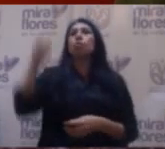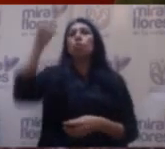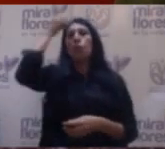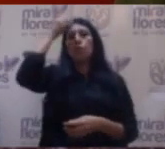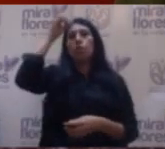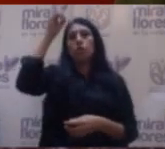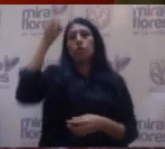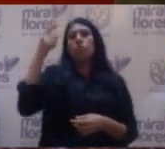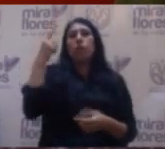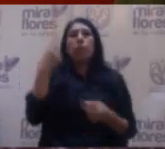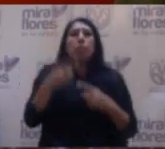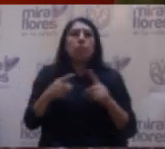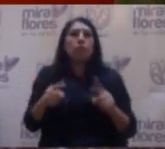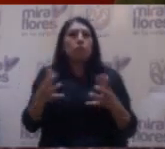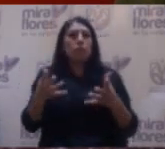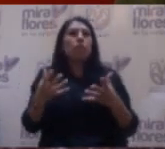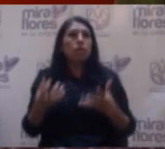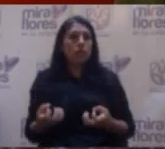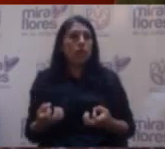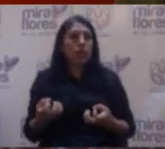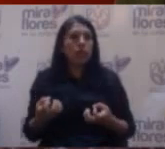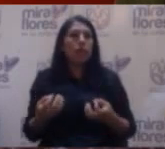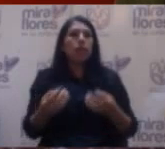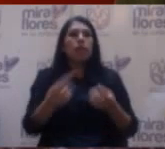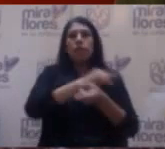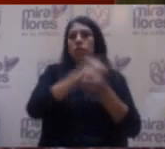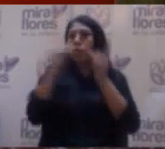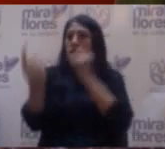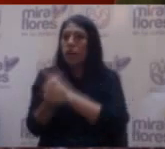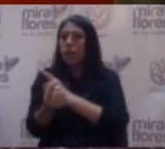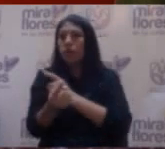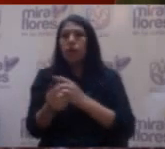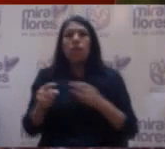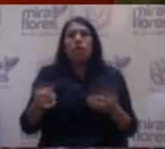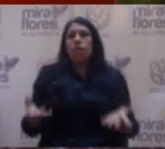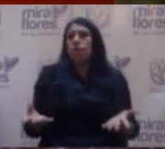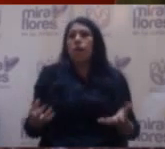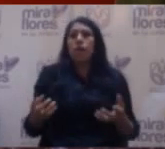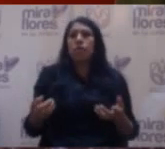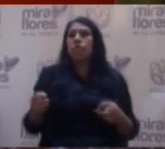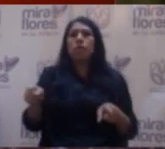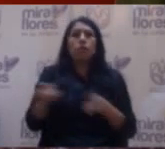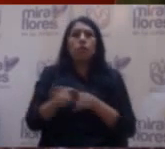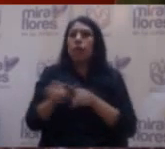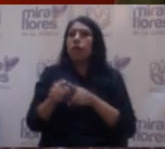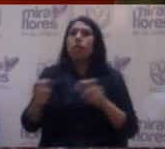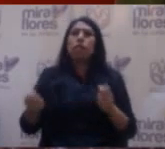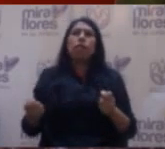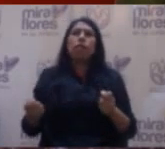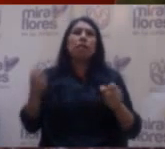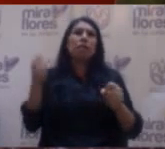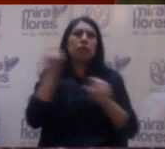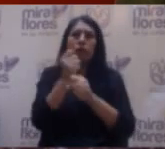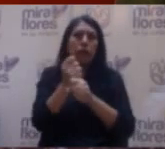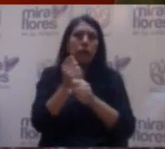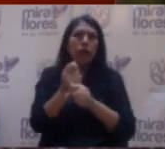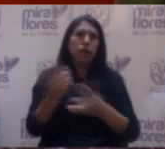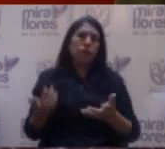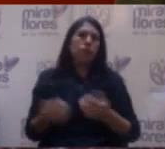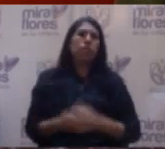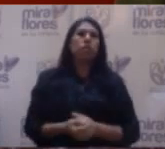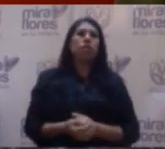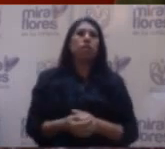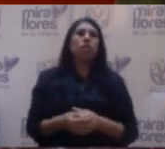creo que si quiere lograr el cambio, tiene que poner su granito de arena para que este cambio se dé. Es